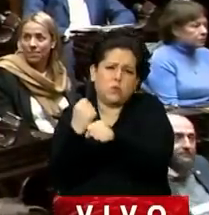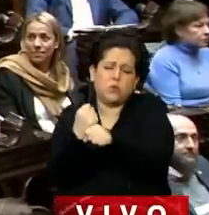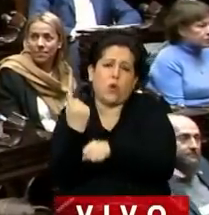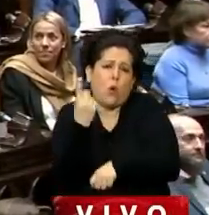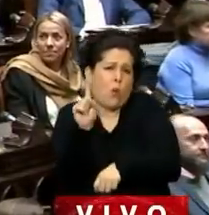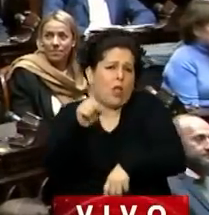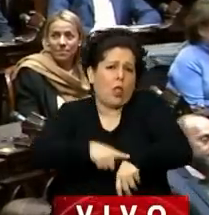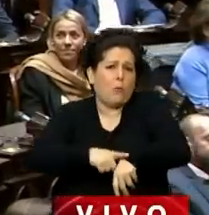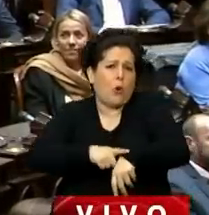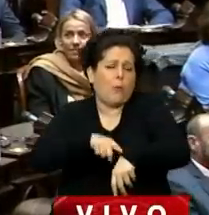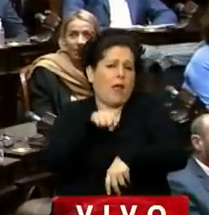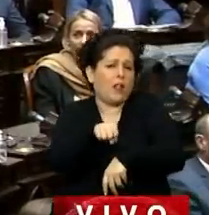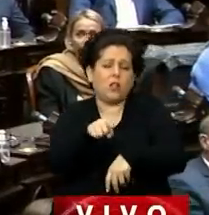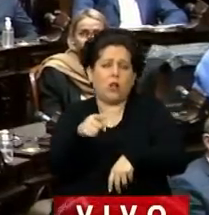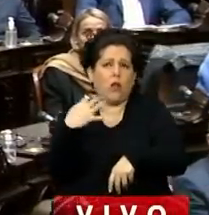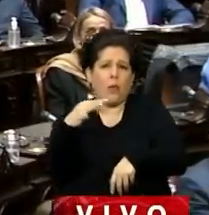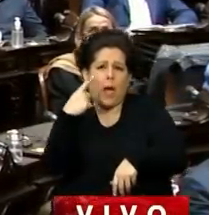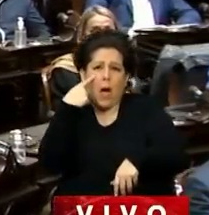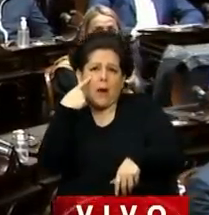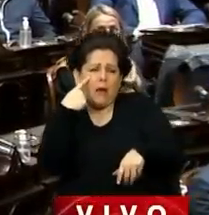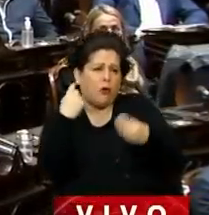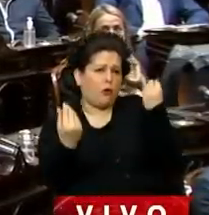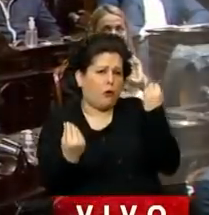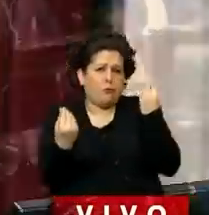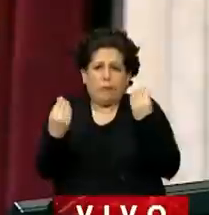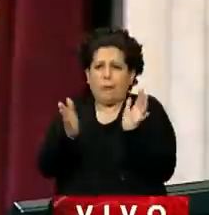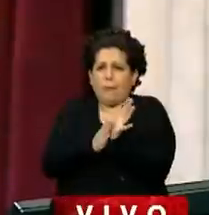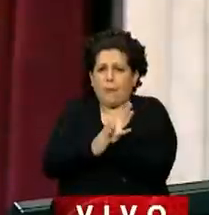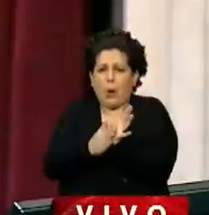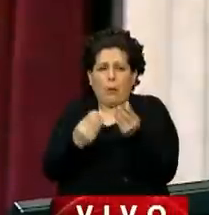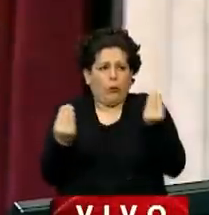cuando teníamos que empezar a experimentar